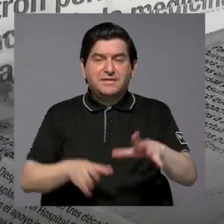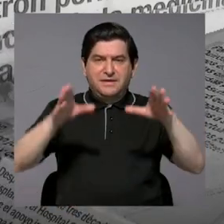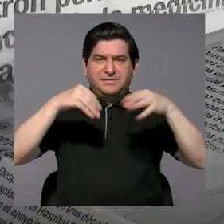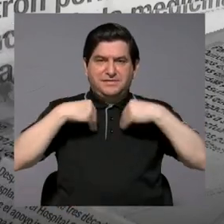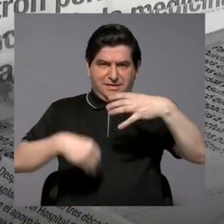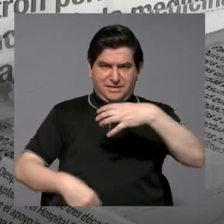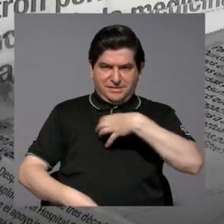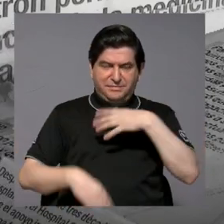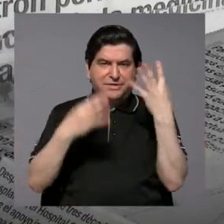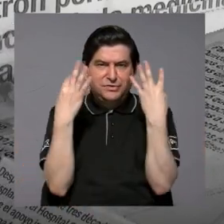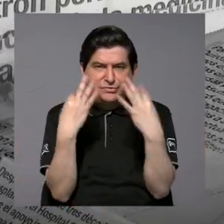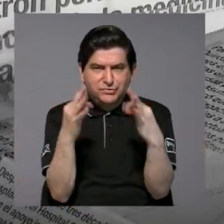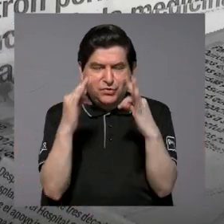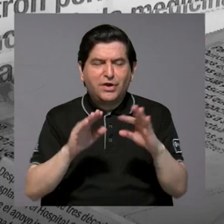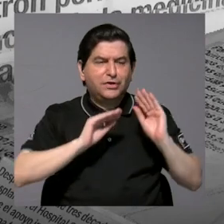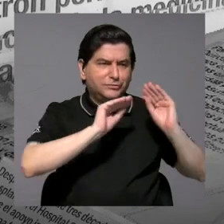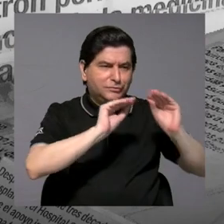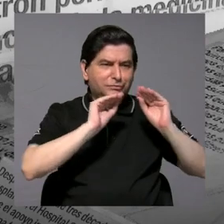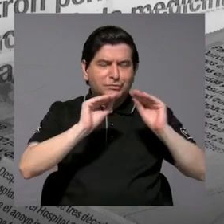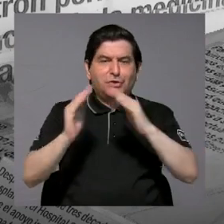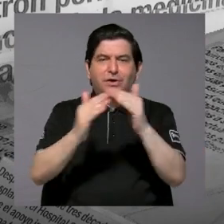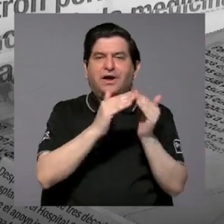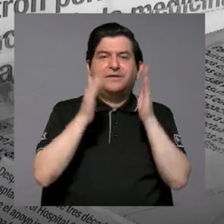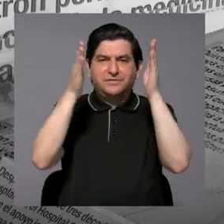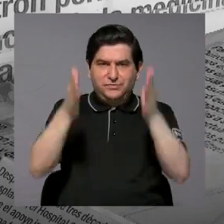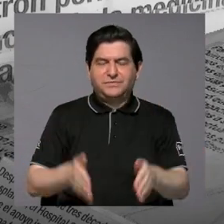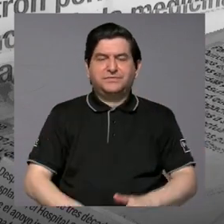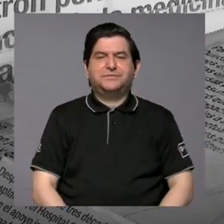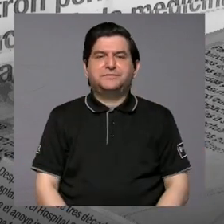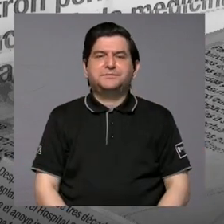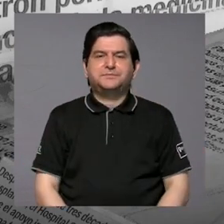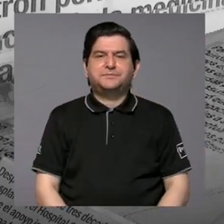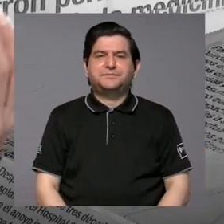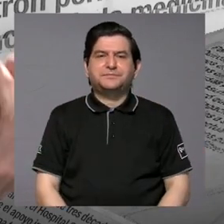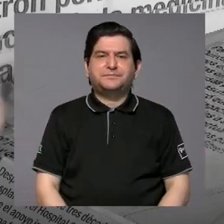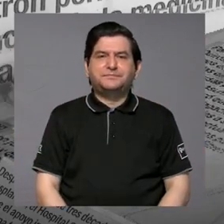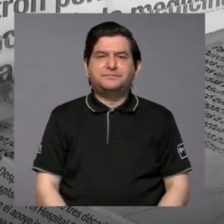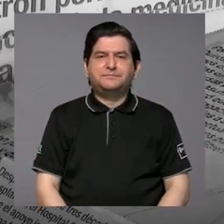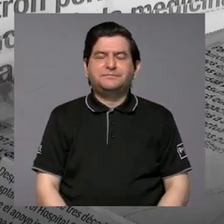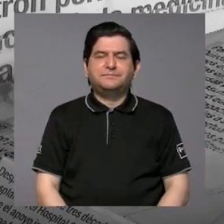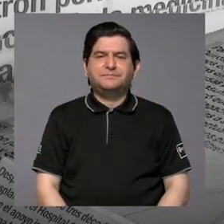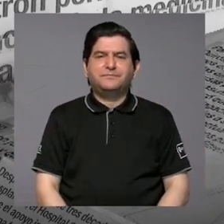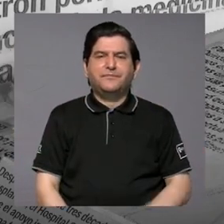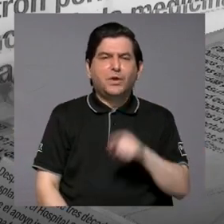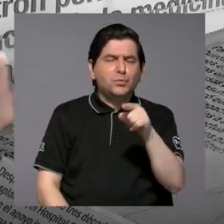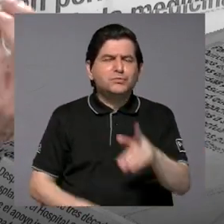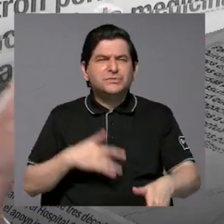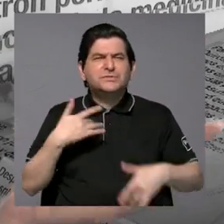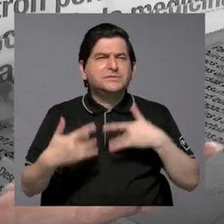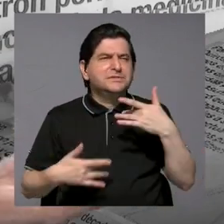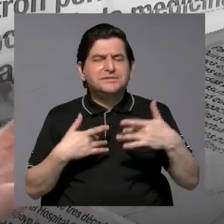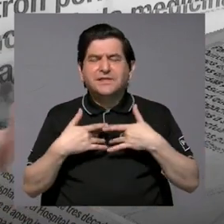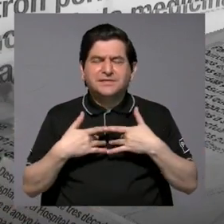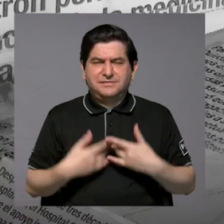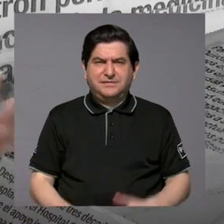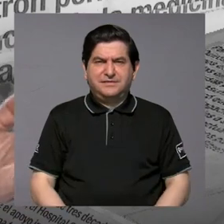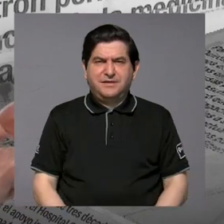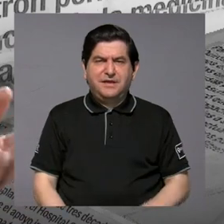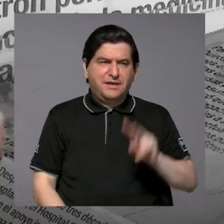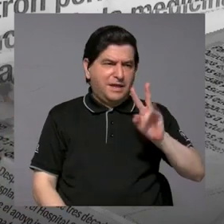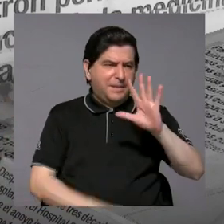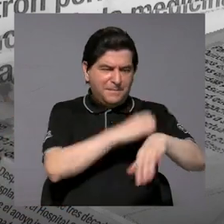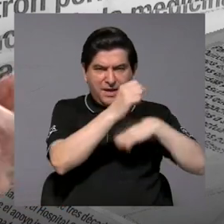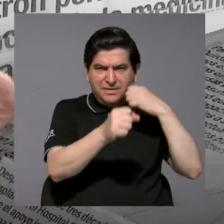están tratando de inculcar en los ciudadanos eh Qué es Qué impacto siente usted en estos